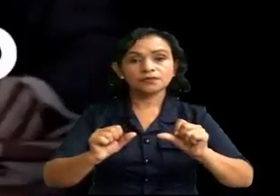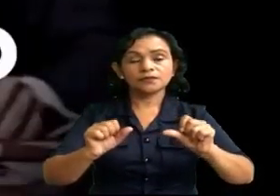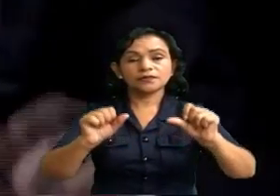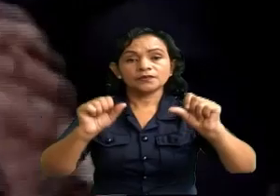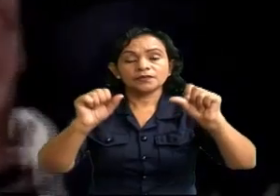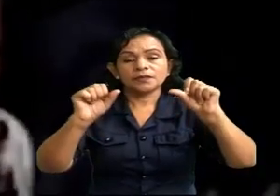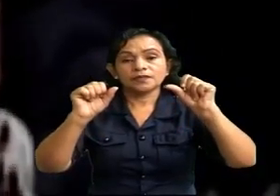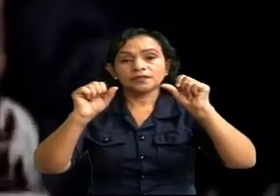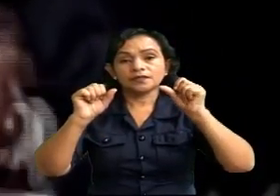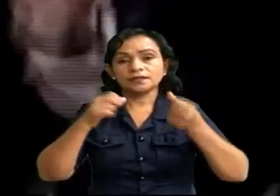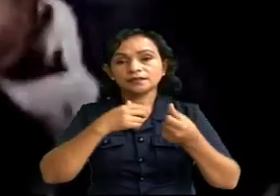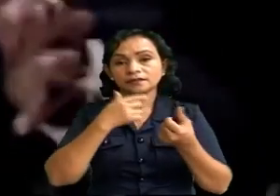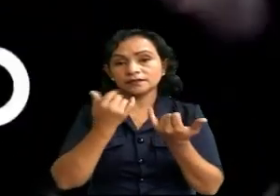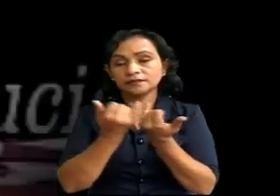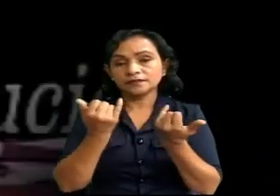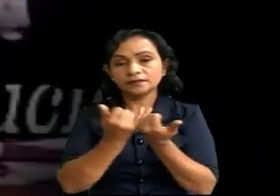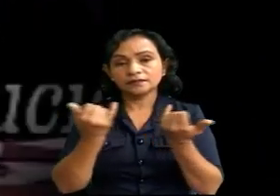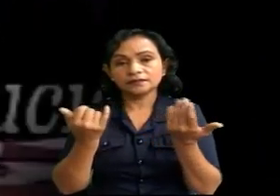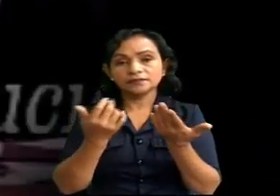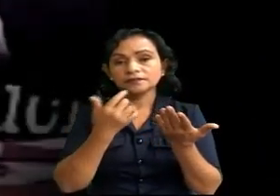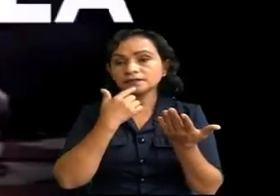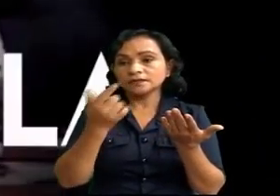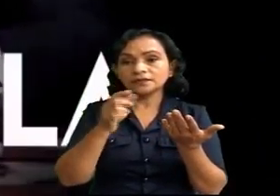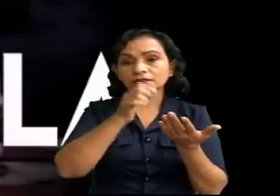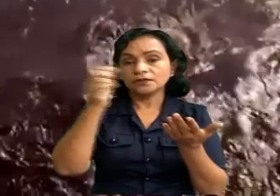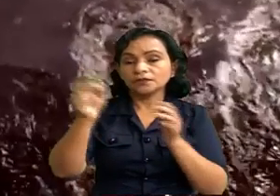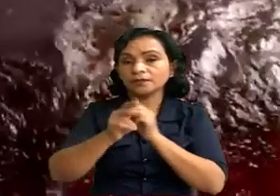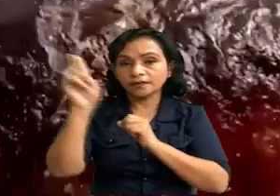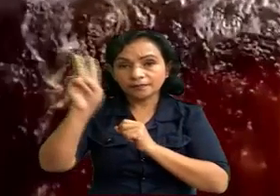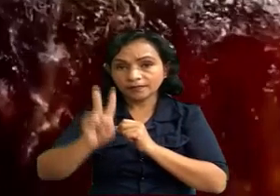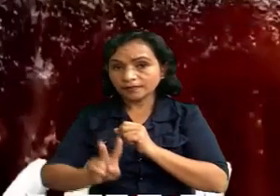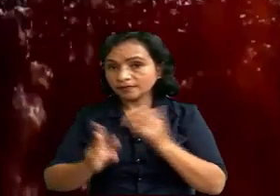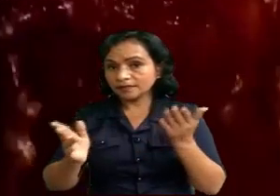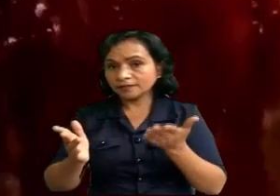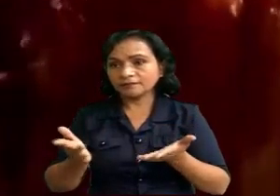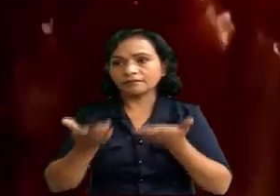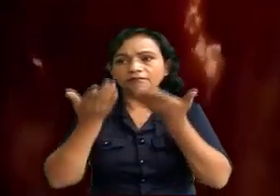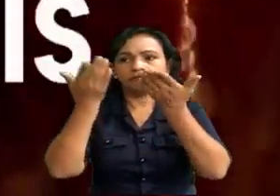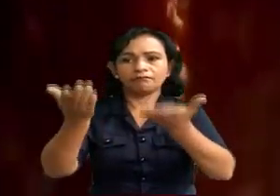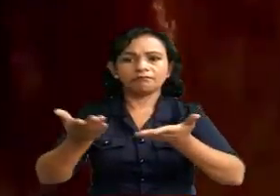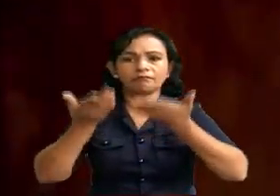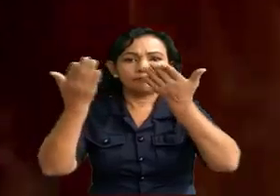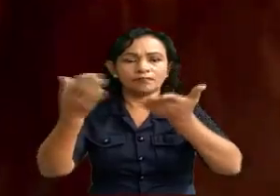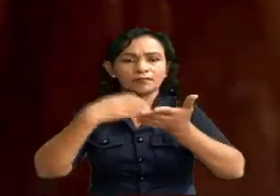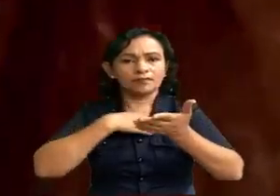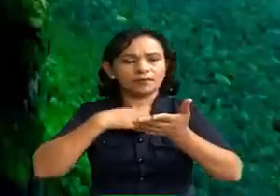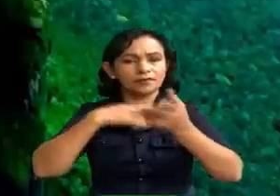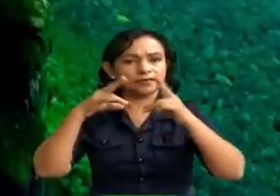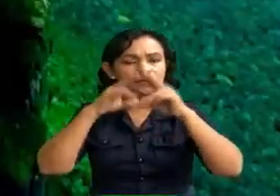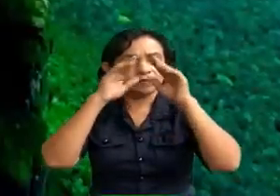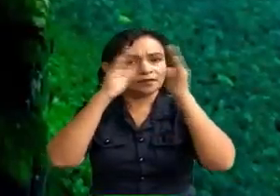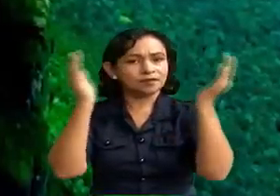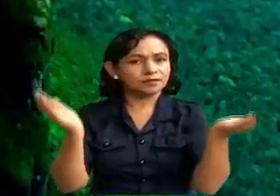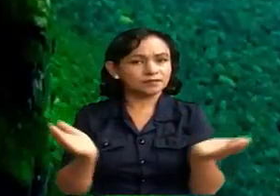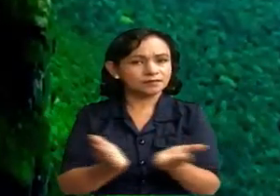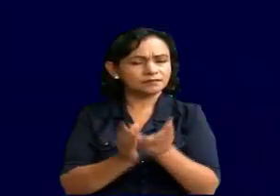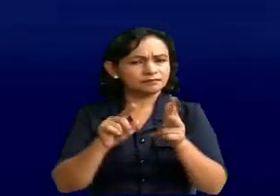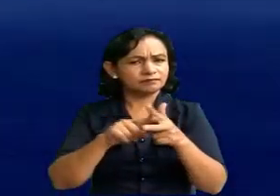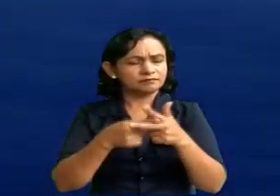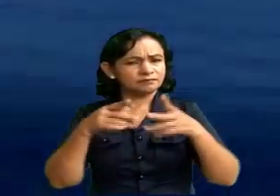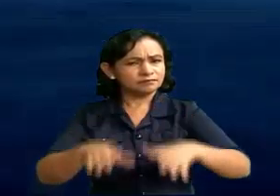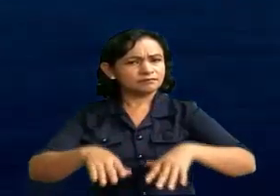la OPEP. Era como si estuvieran en otro país, no en Venezuela, entregando la soberanía del país. Y el mundo ha comenzado a